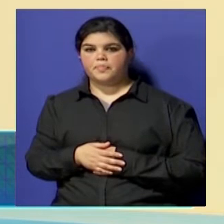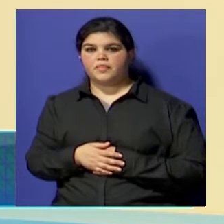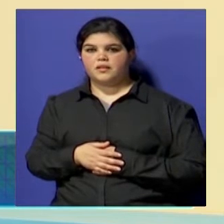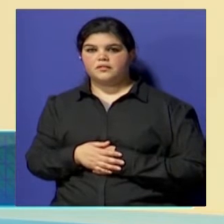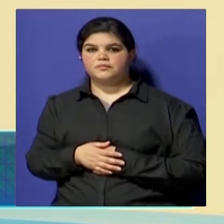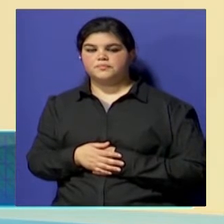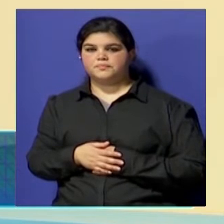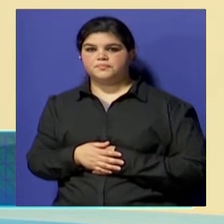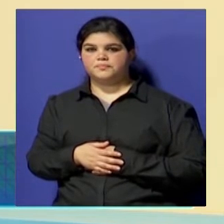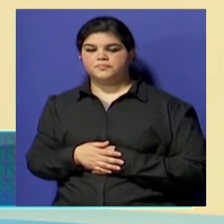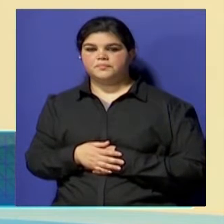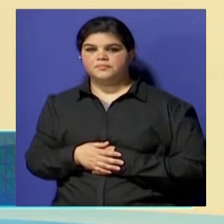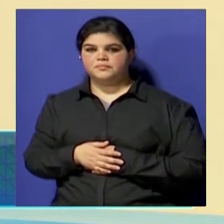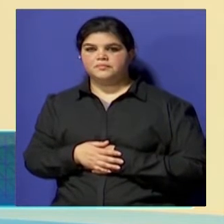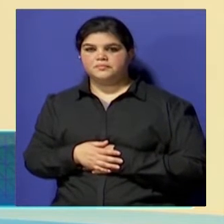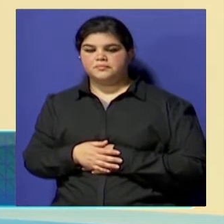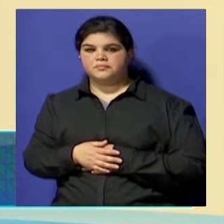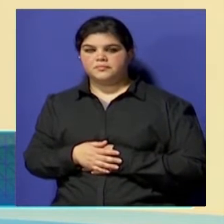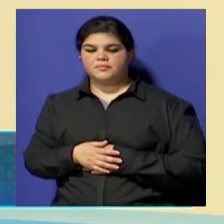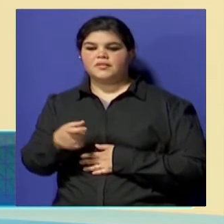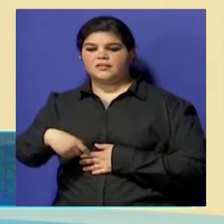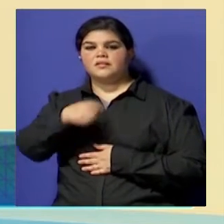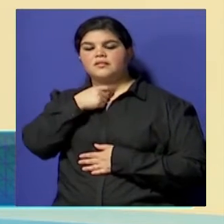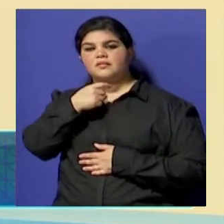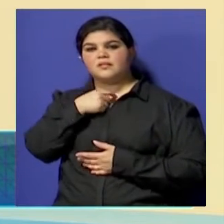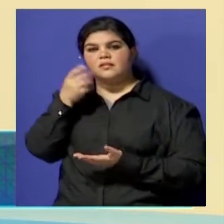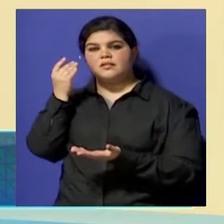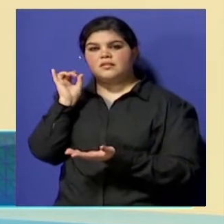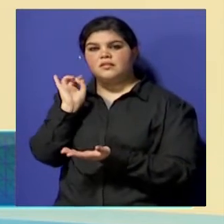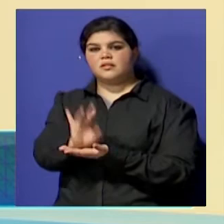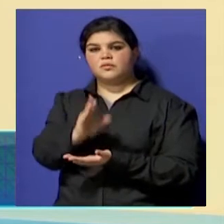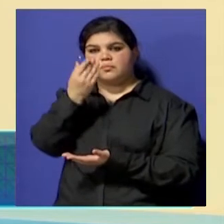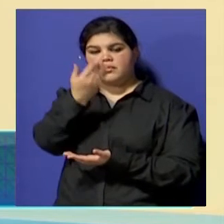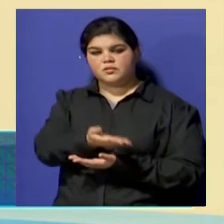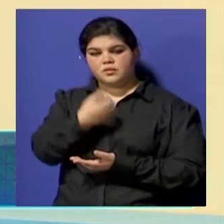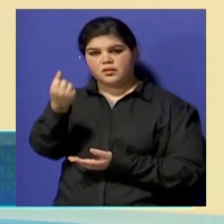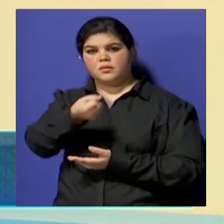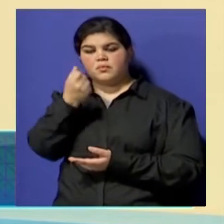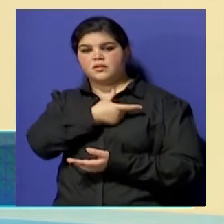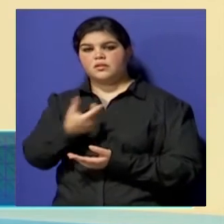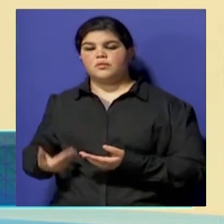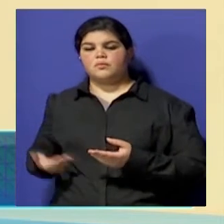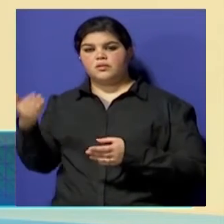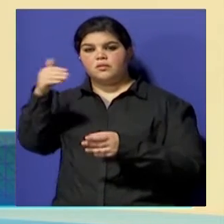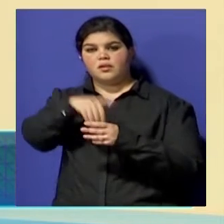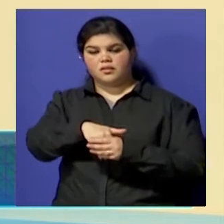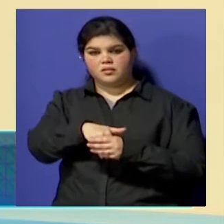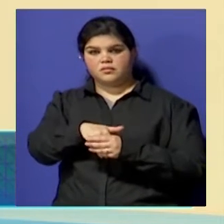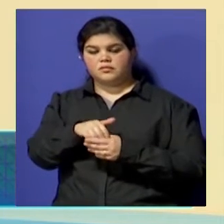de destituir, digamos, en este caso, a un funcionario clave del gobierno, bueno, se hacen todos los